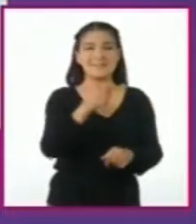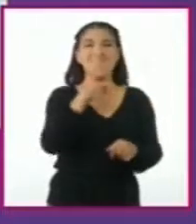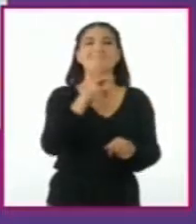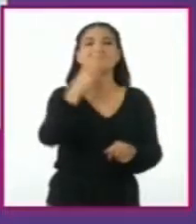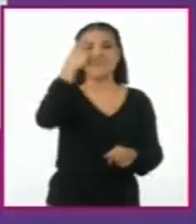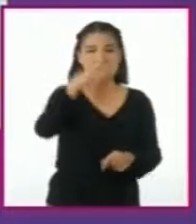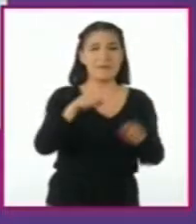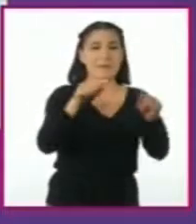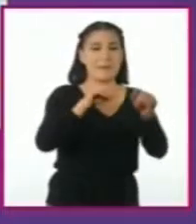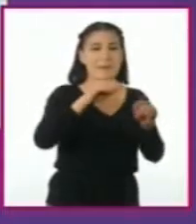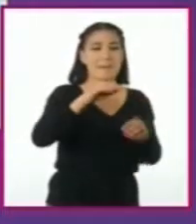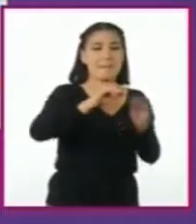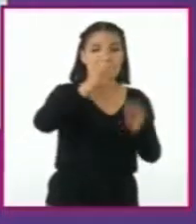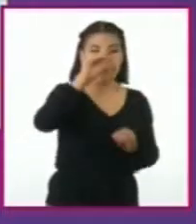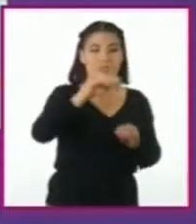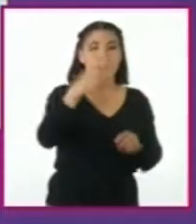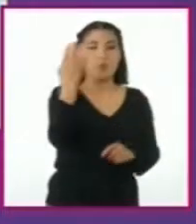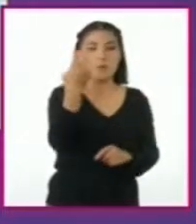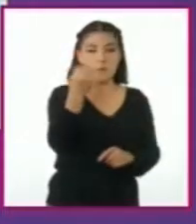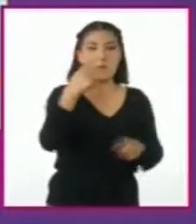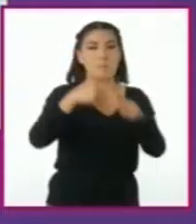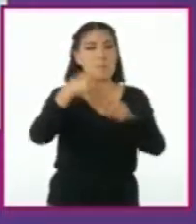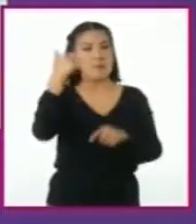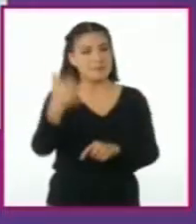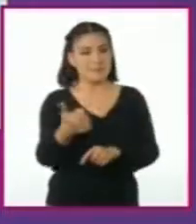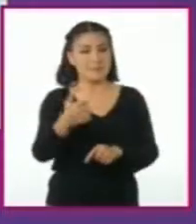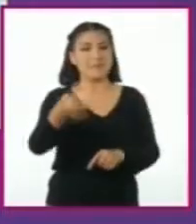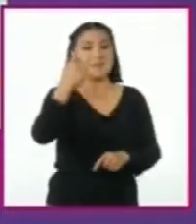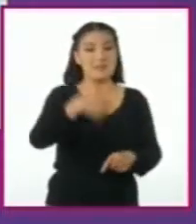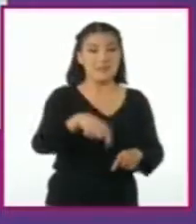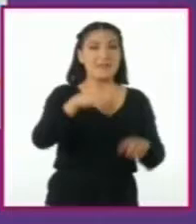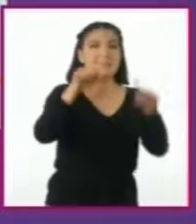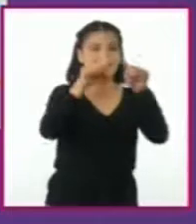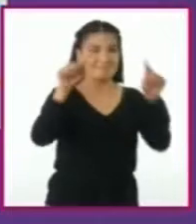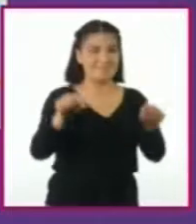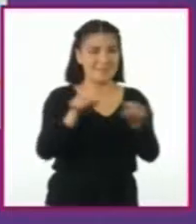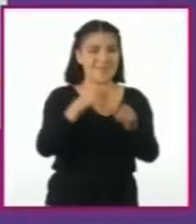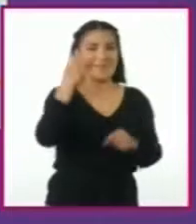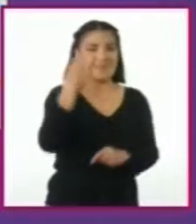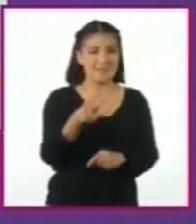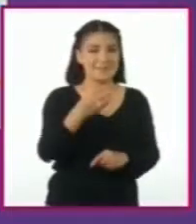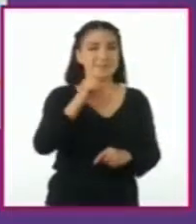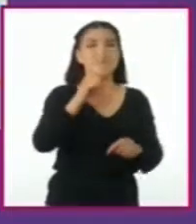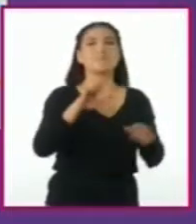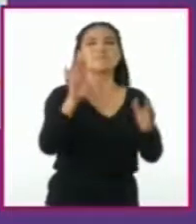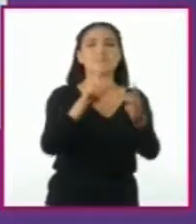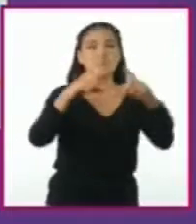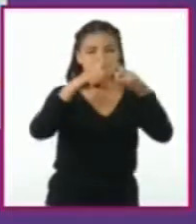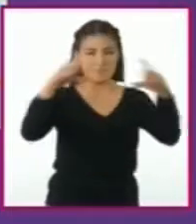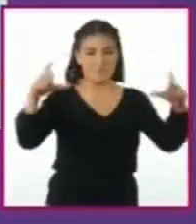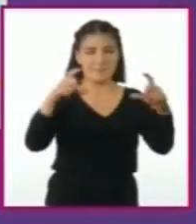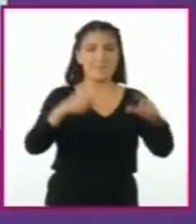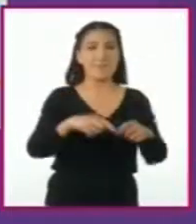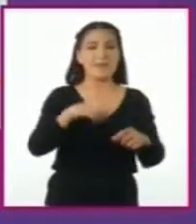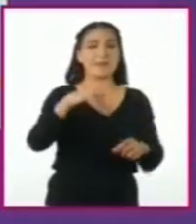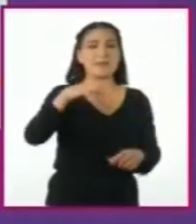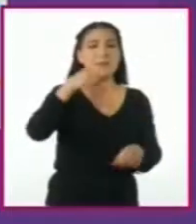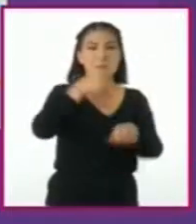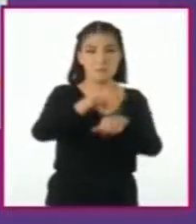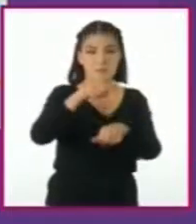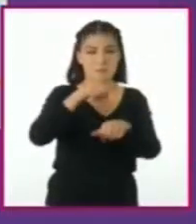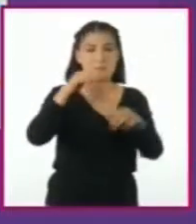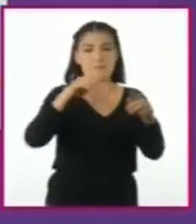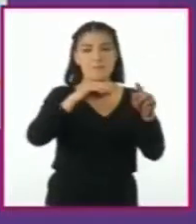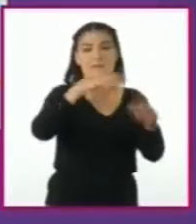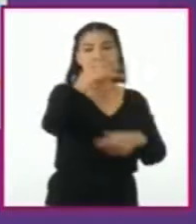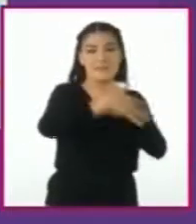9 por 6 centímetros. La tarjeta 3 es una ficha bibliográfica con las siguientes dimensiones,